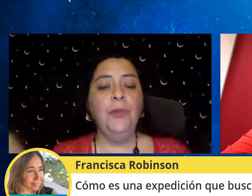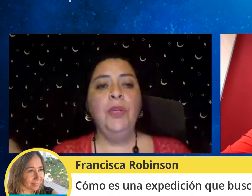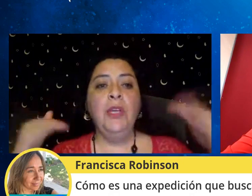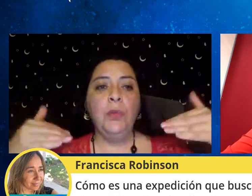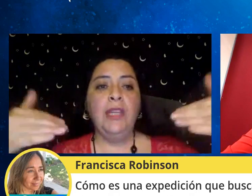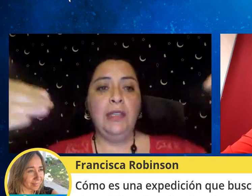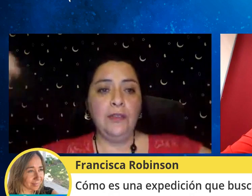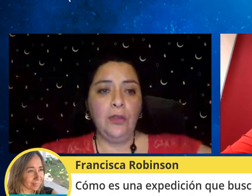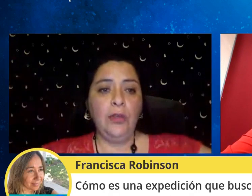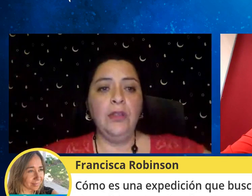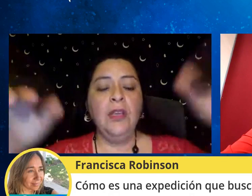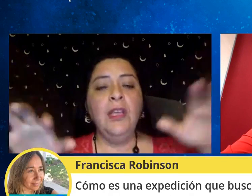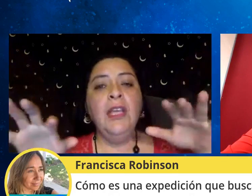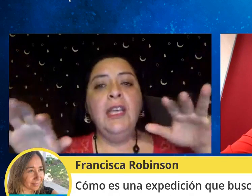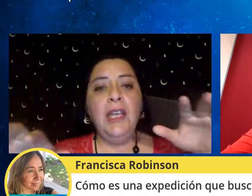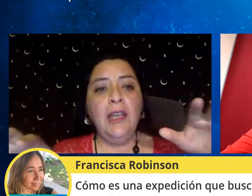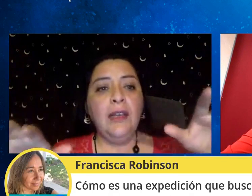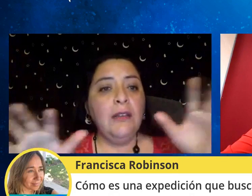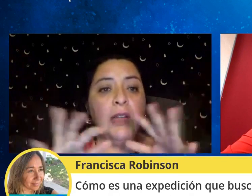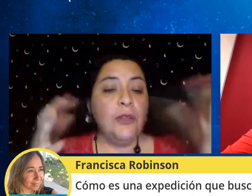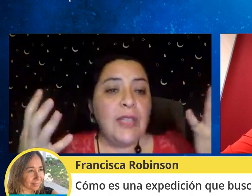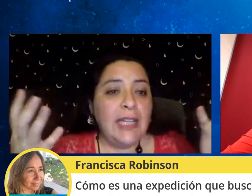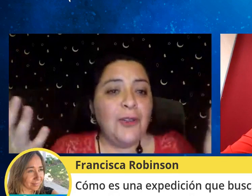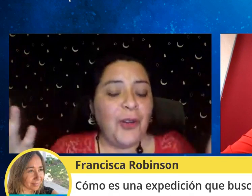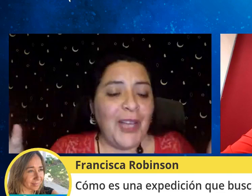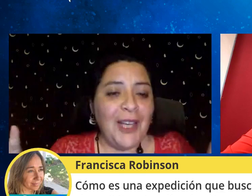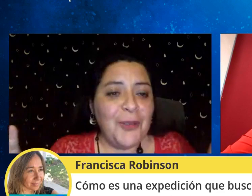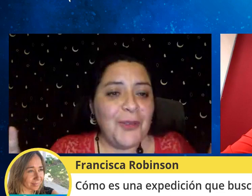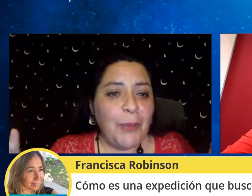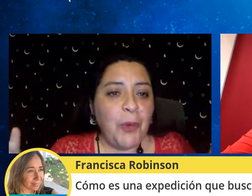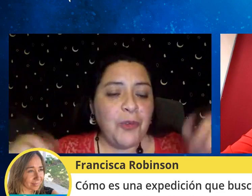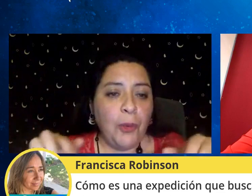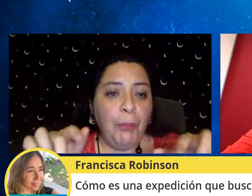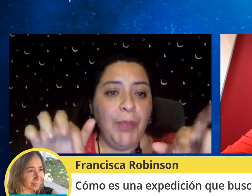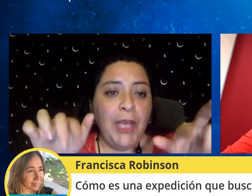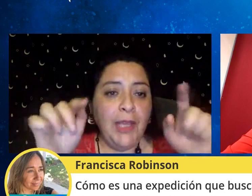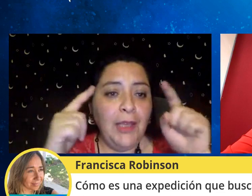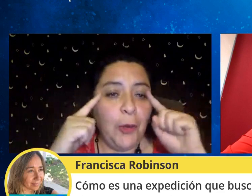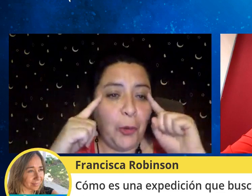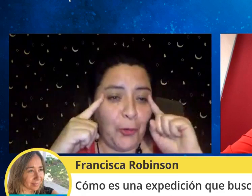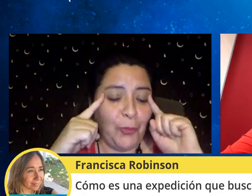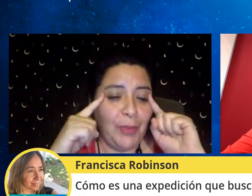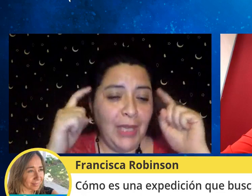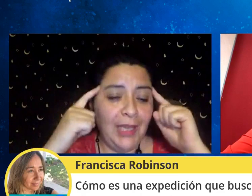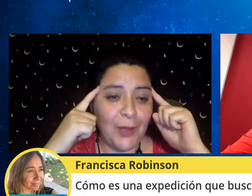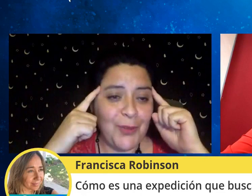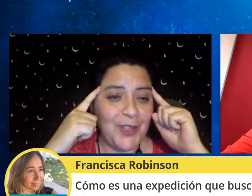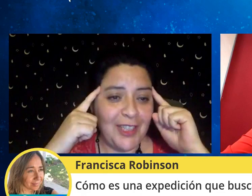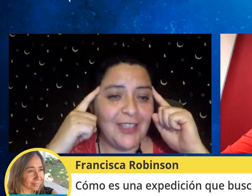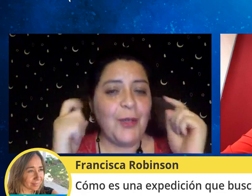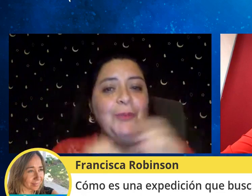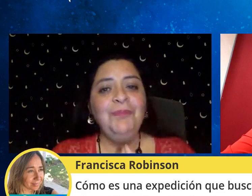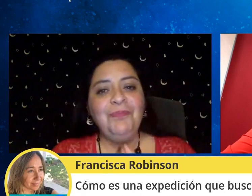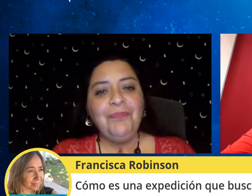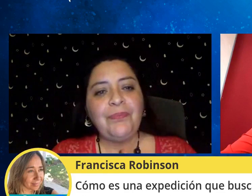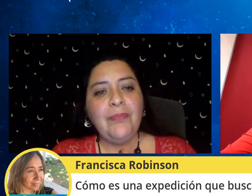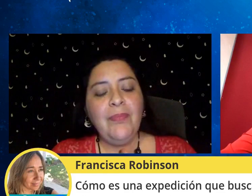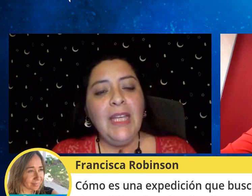uno, en una dirección, y entonces la tecnología que usamos son pies y ojos, y mucha